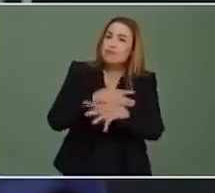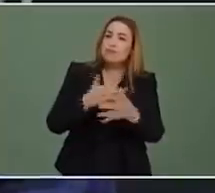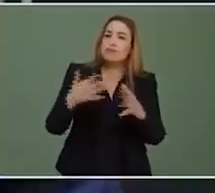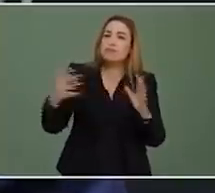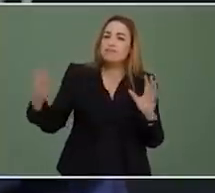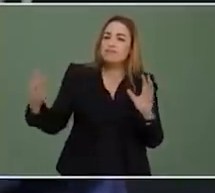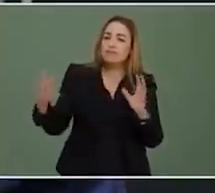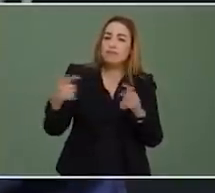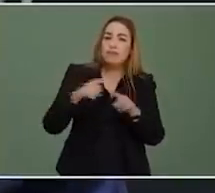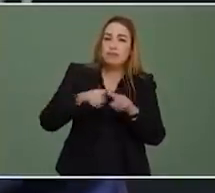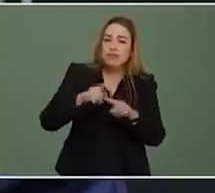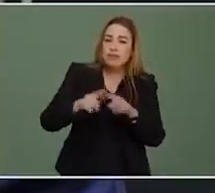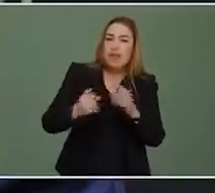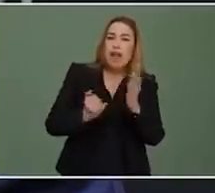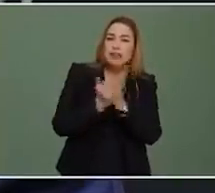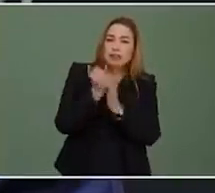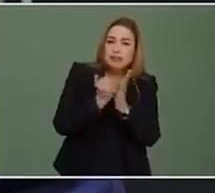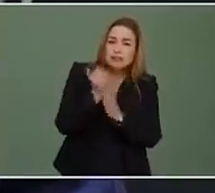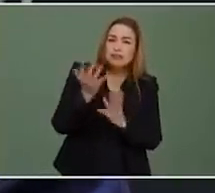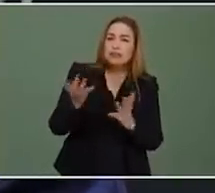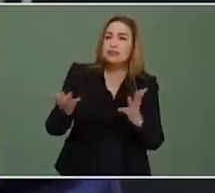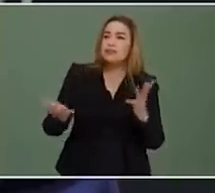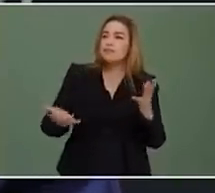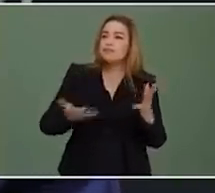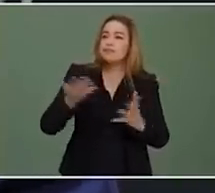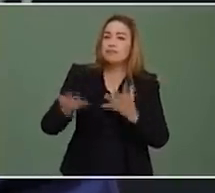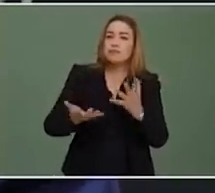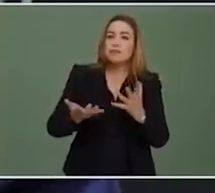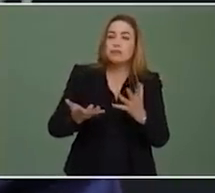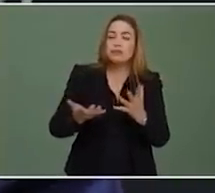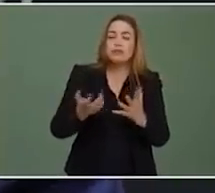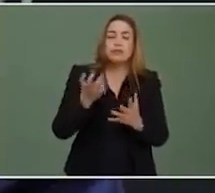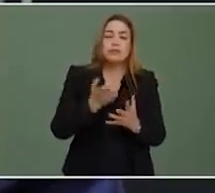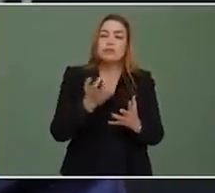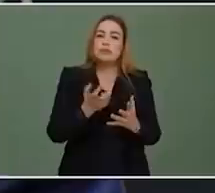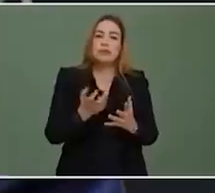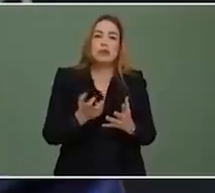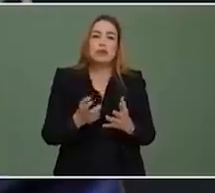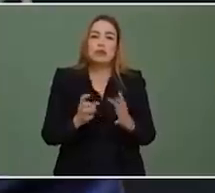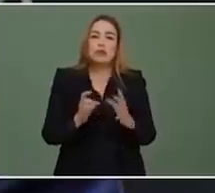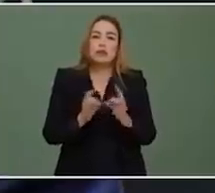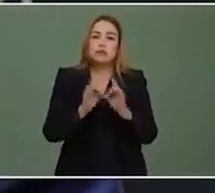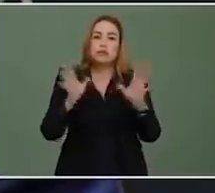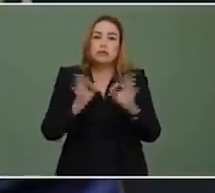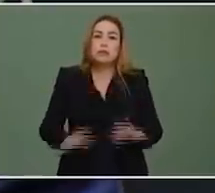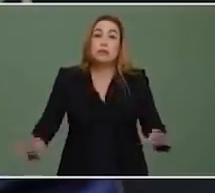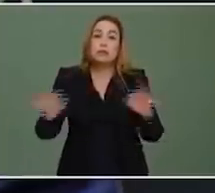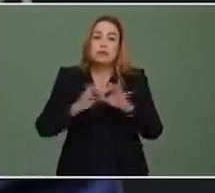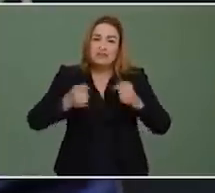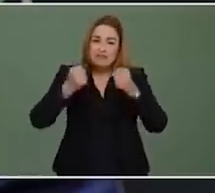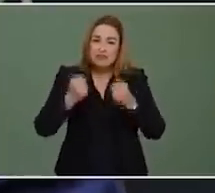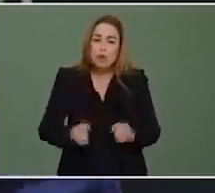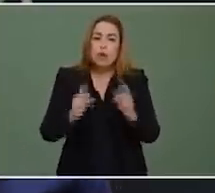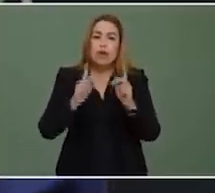importante para garantizar la paz en el país